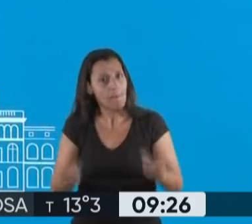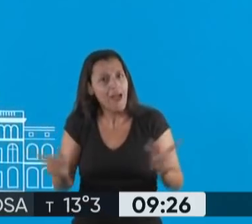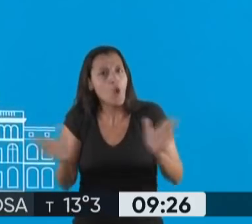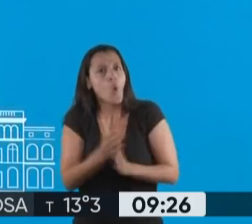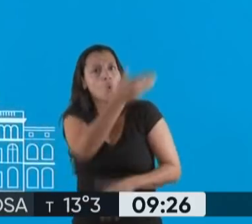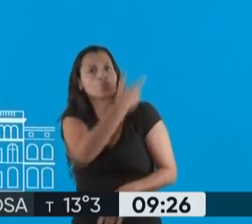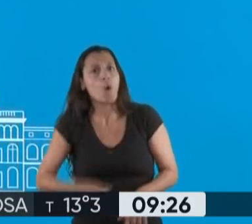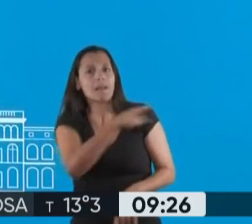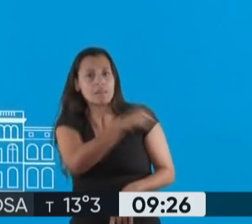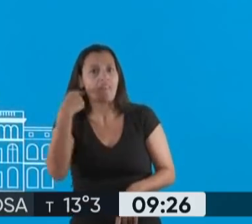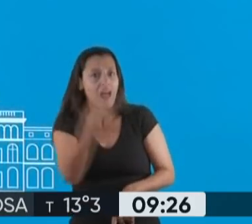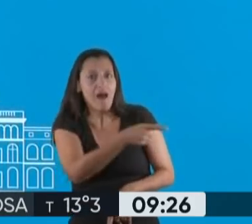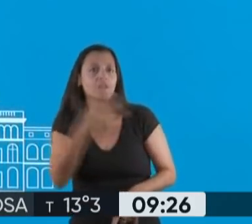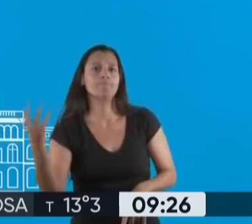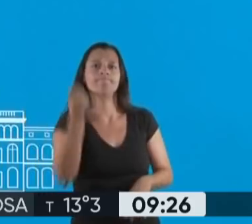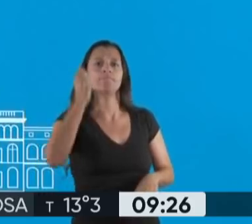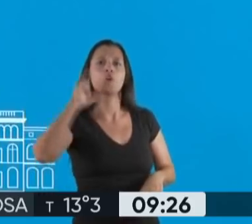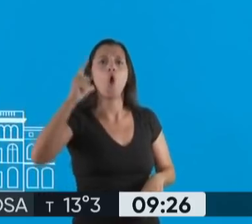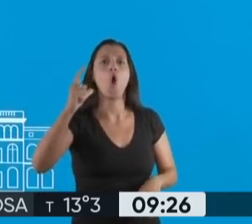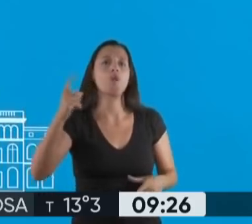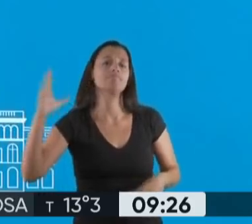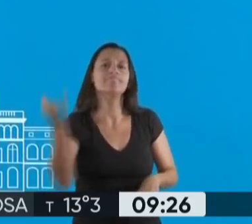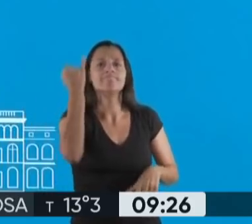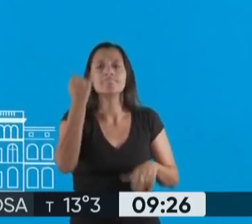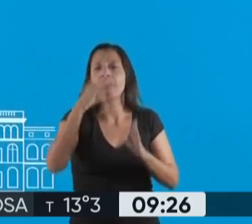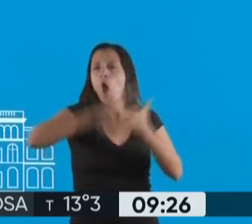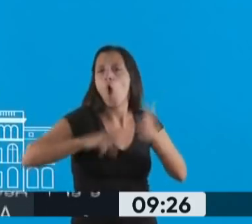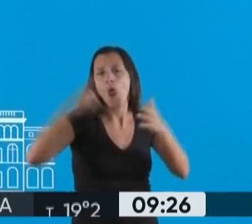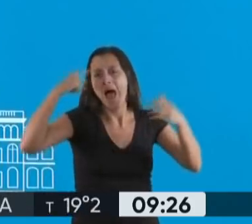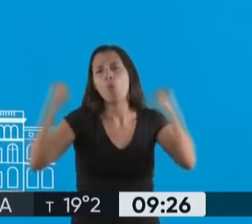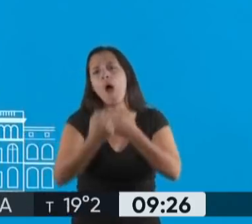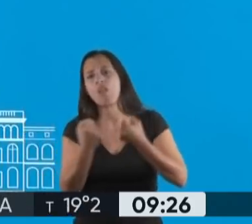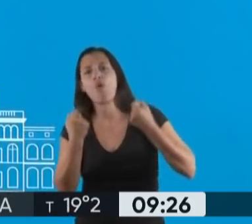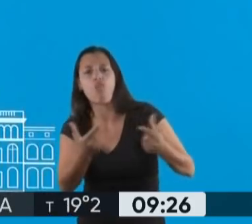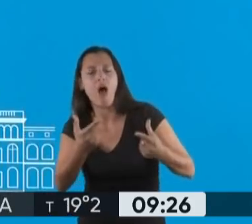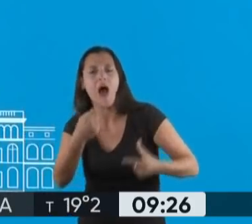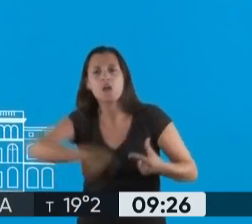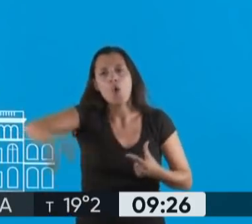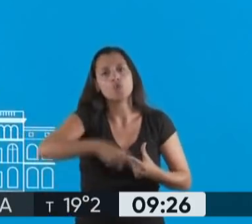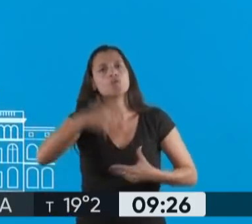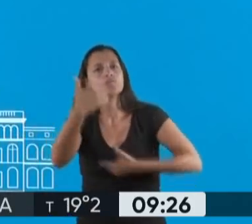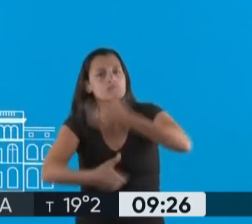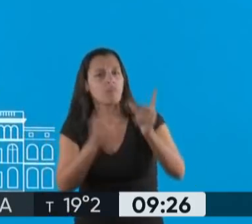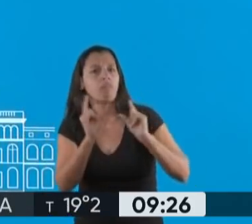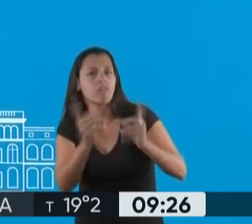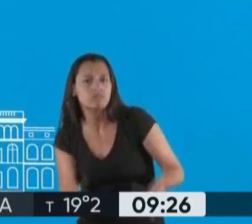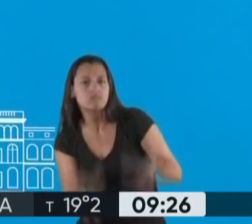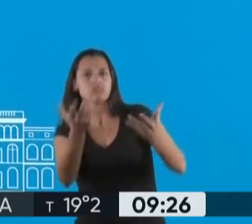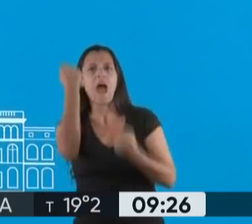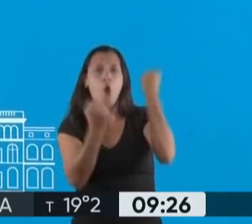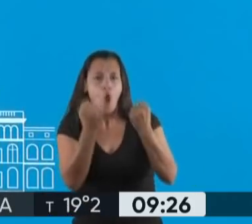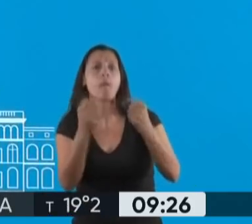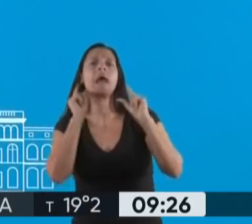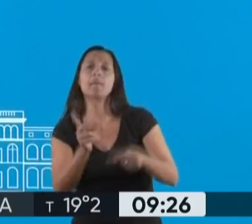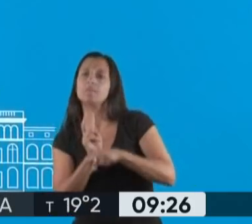por supuesto, consiguió para la Argentina un acuerdo que garantiza que vamos a seguir en el sendero del crecimiento, que vamos a proteger a